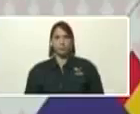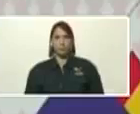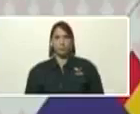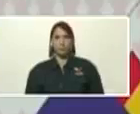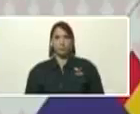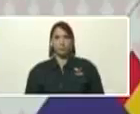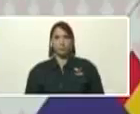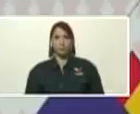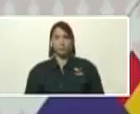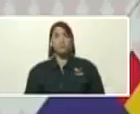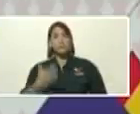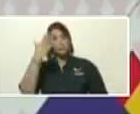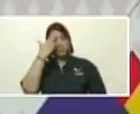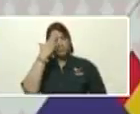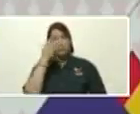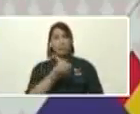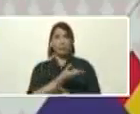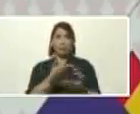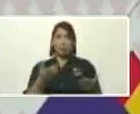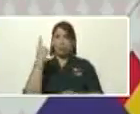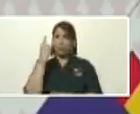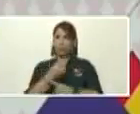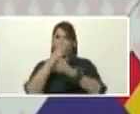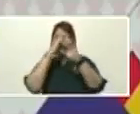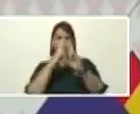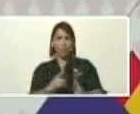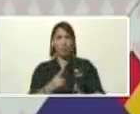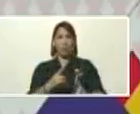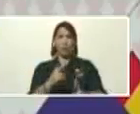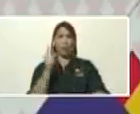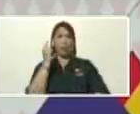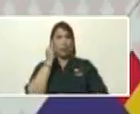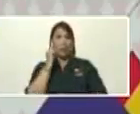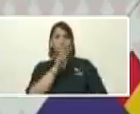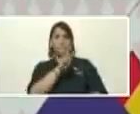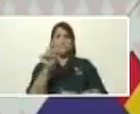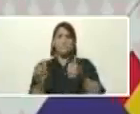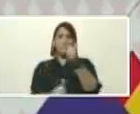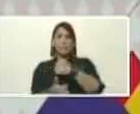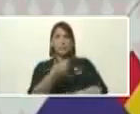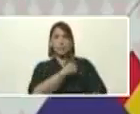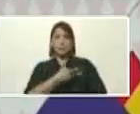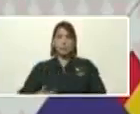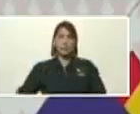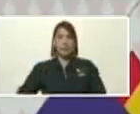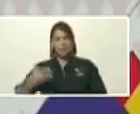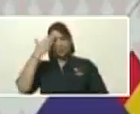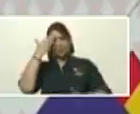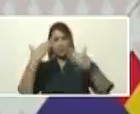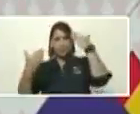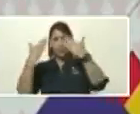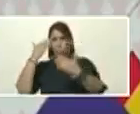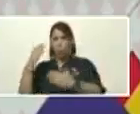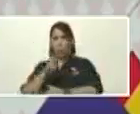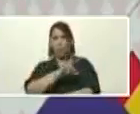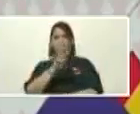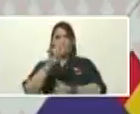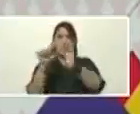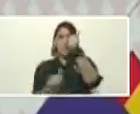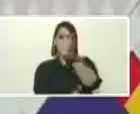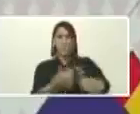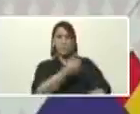También saben ustedes, y así debe cumplirse, señora vicepresidenta, vamos a darle un saludo a esta